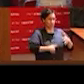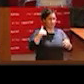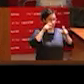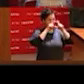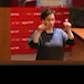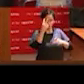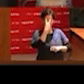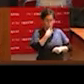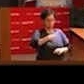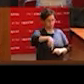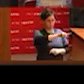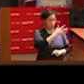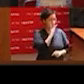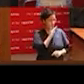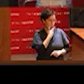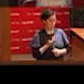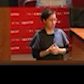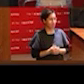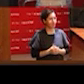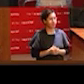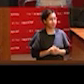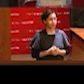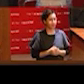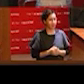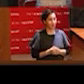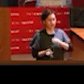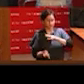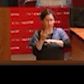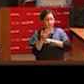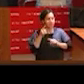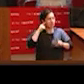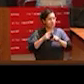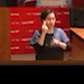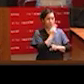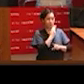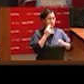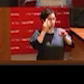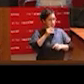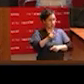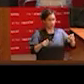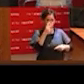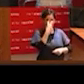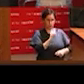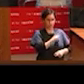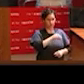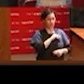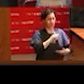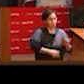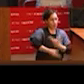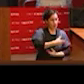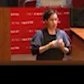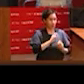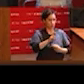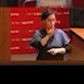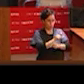11 que todos ustedes conocen y como un compromiso de solidaridad de los ciegos españoles con los demás colectivos de personas